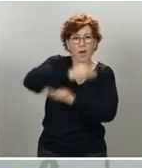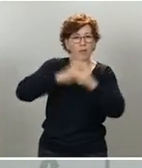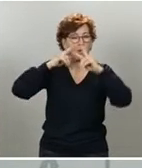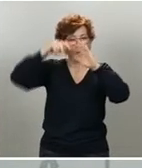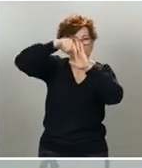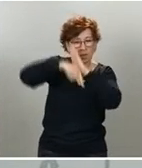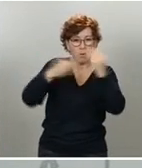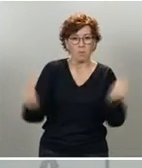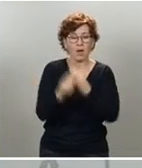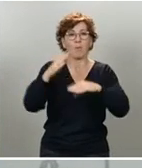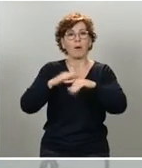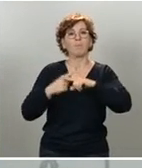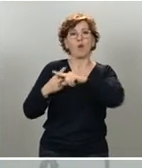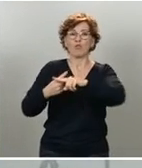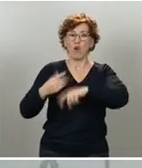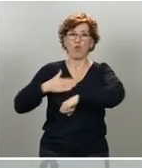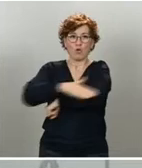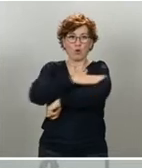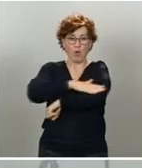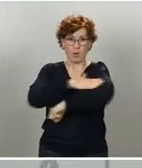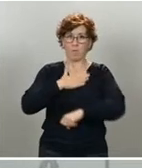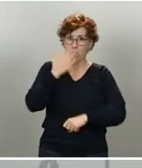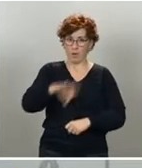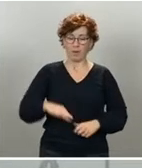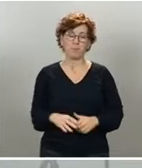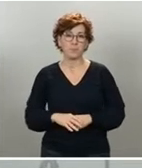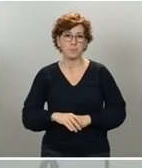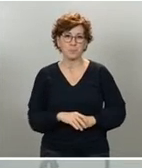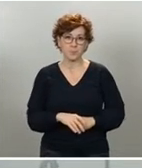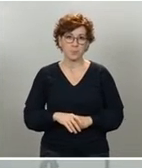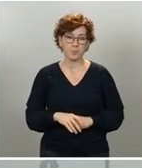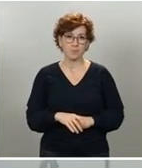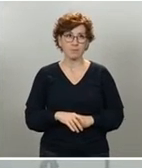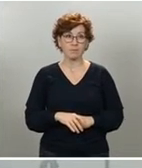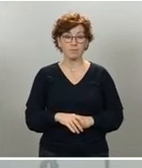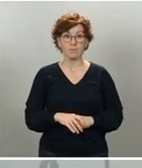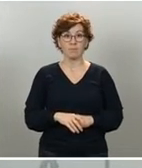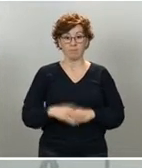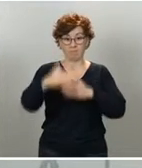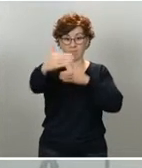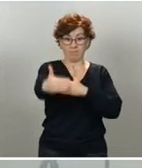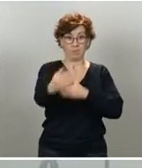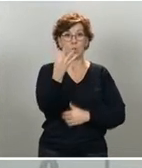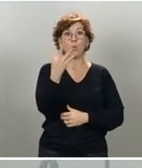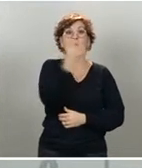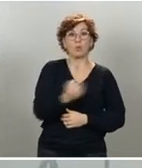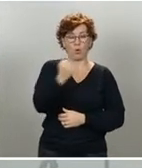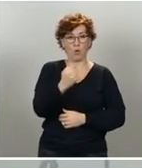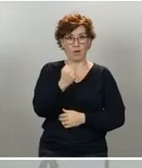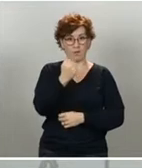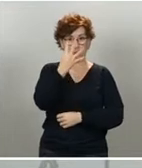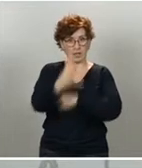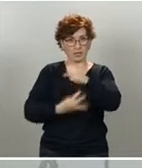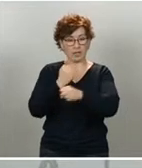cogobernanza de esa desescalada. Tenemos 4 años por delante de legislatura para reconstruir social y económicamente nuestro